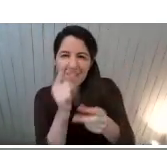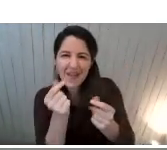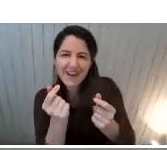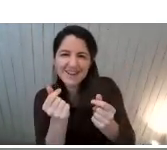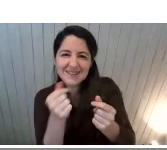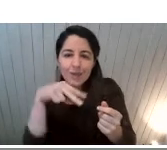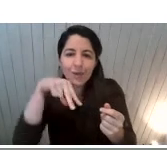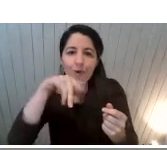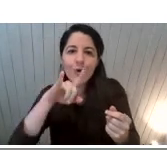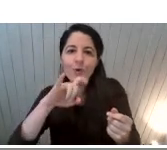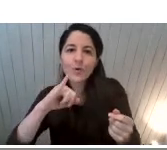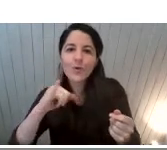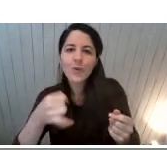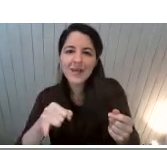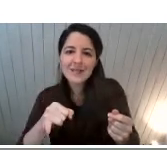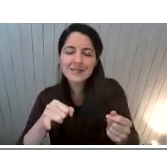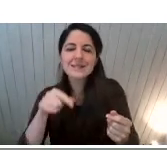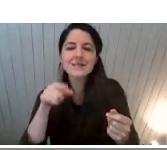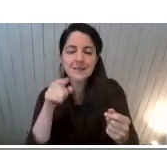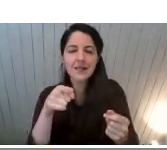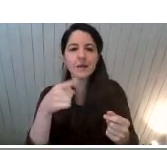varones.